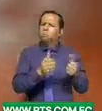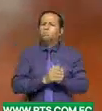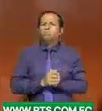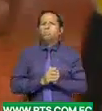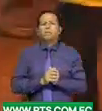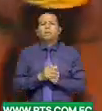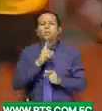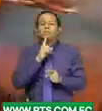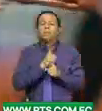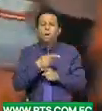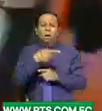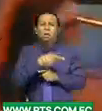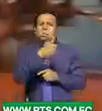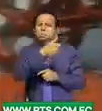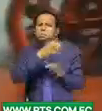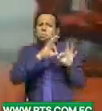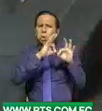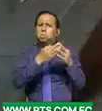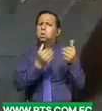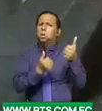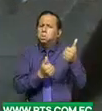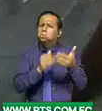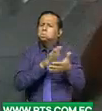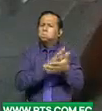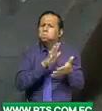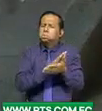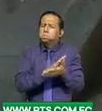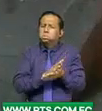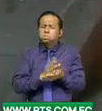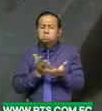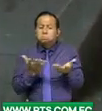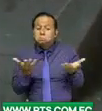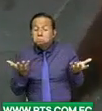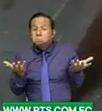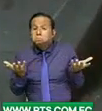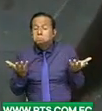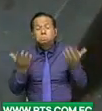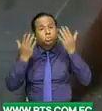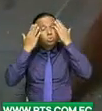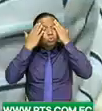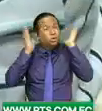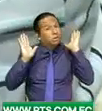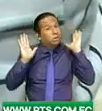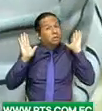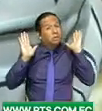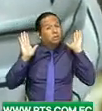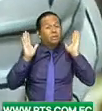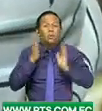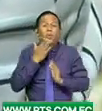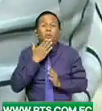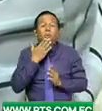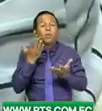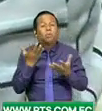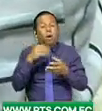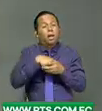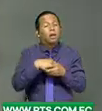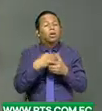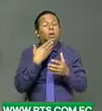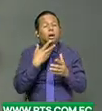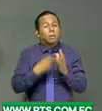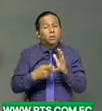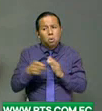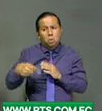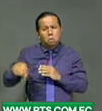que es muy buena familia pero no se sabe realmente realmente según